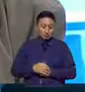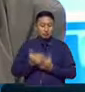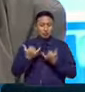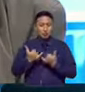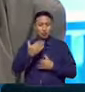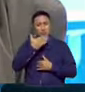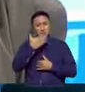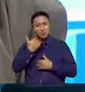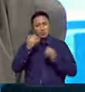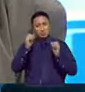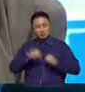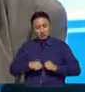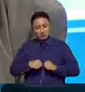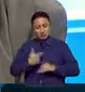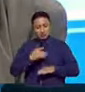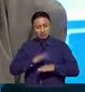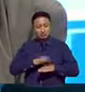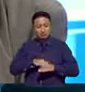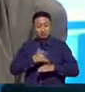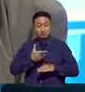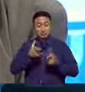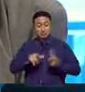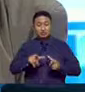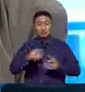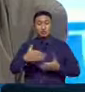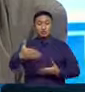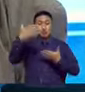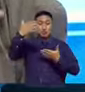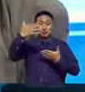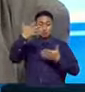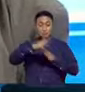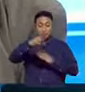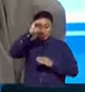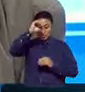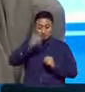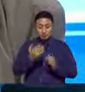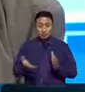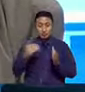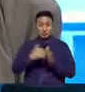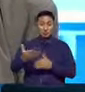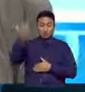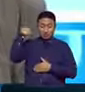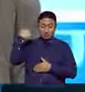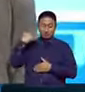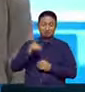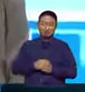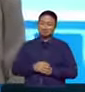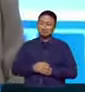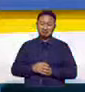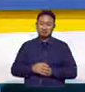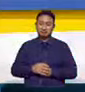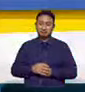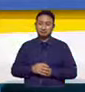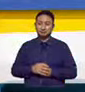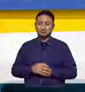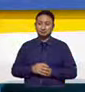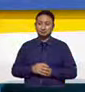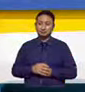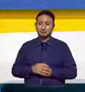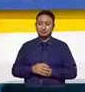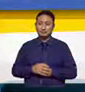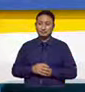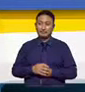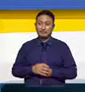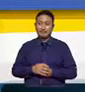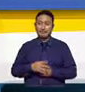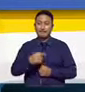ahora posible, porque yo creo que también los políticos ya han aprendido que no debemos repetir lo de antes. A ver, César Montúfar. Sí, yo espero realmente, espero